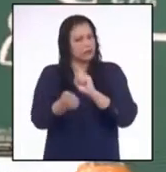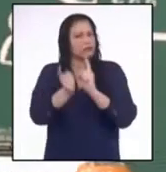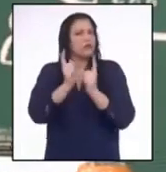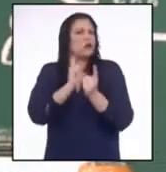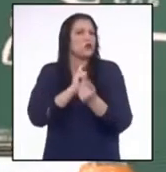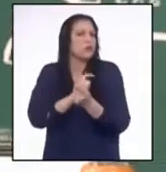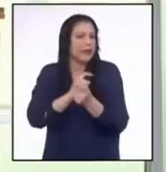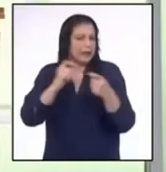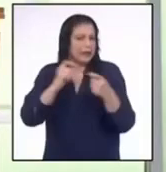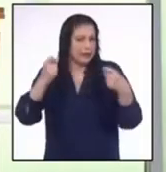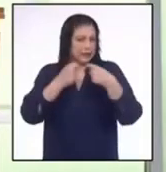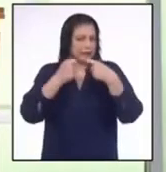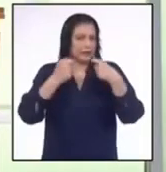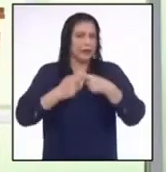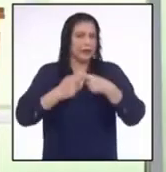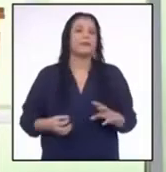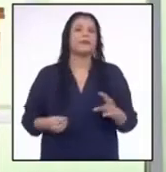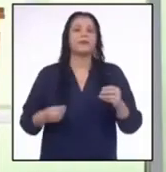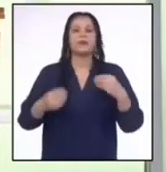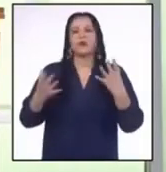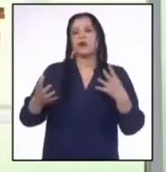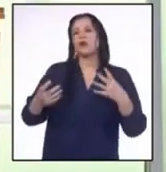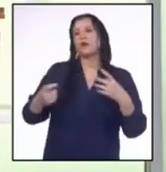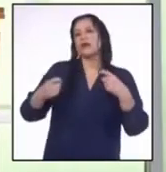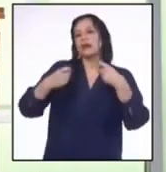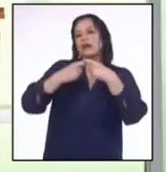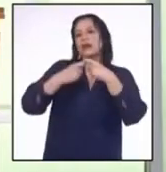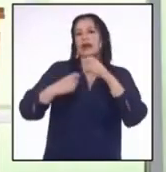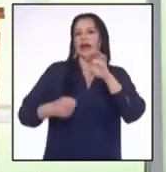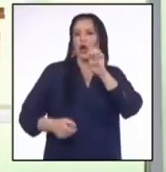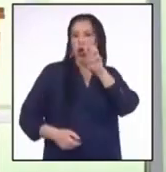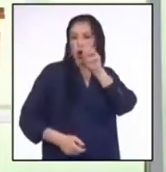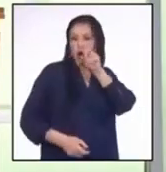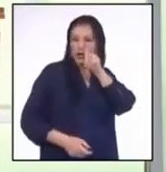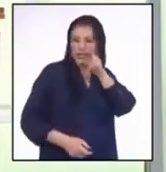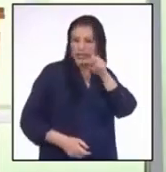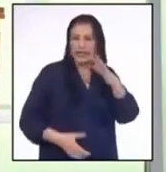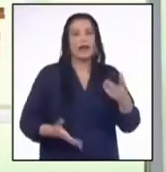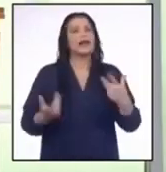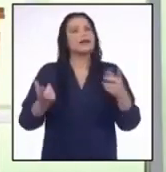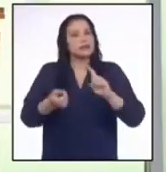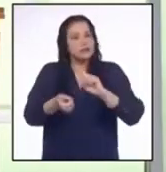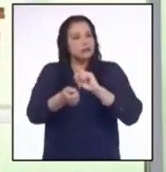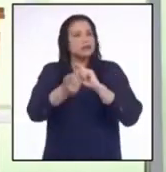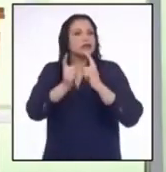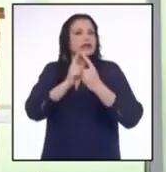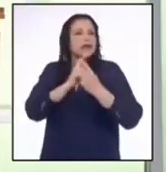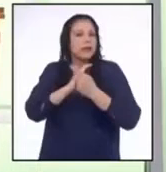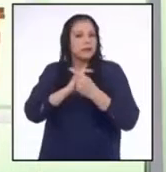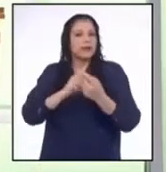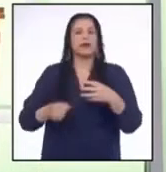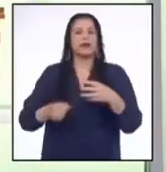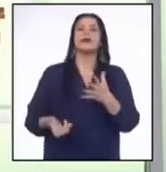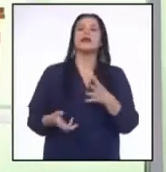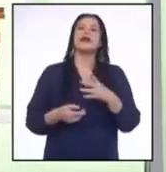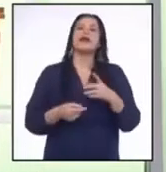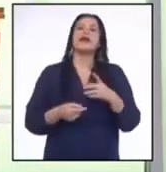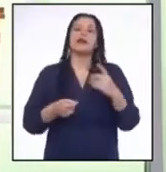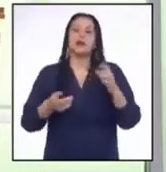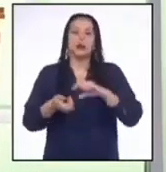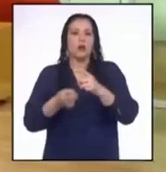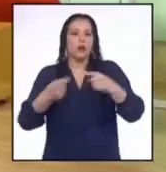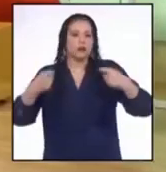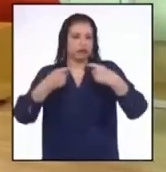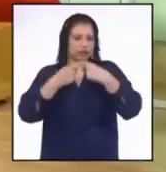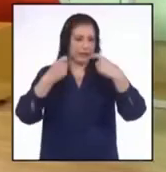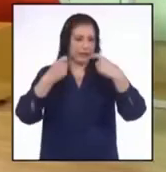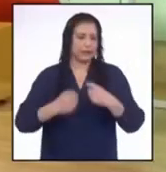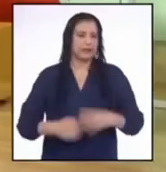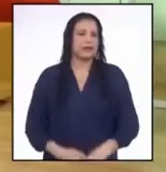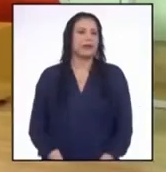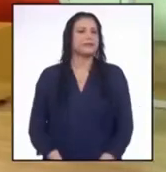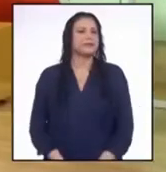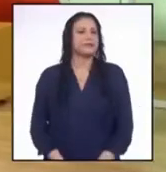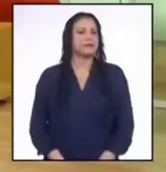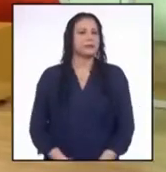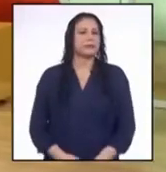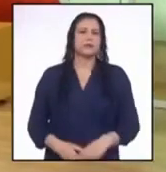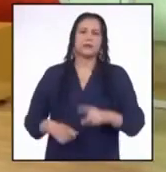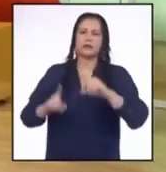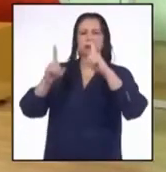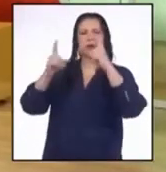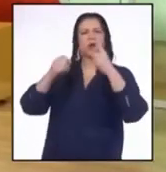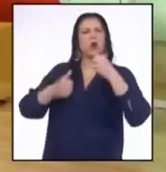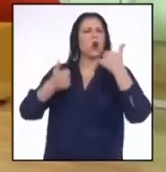en energía eléctrica. Como la energía eólica, que se convierte en energía mecánica y luego a eléctrica. Me pregunto